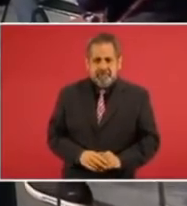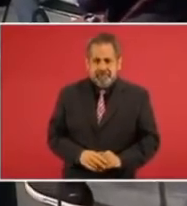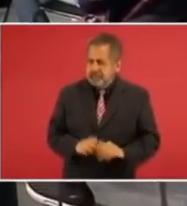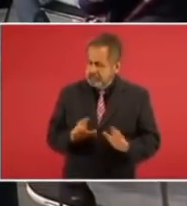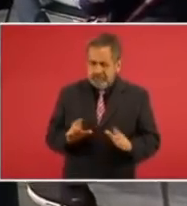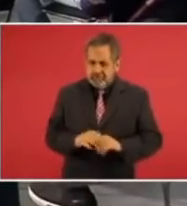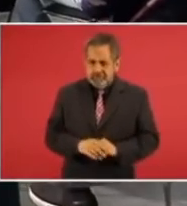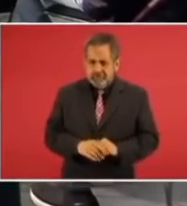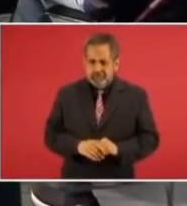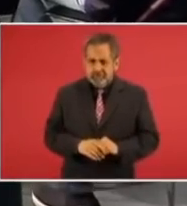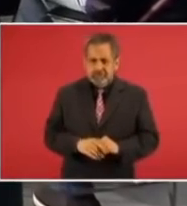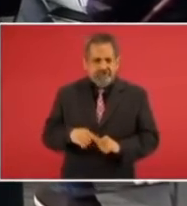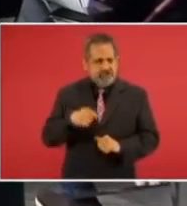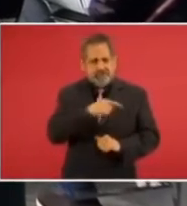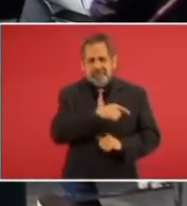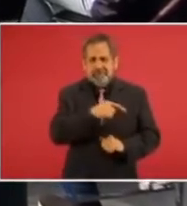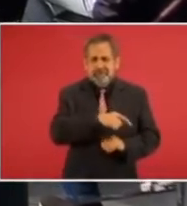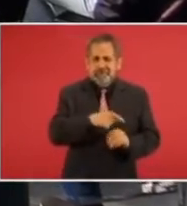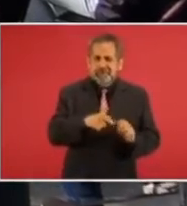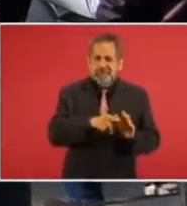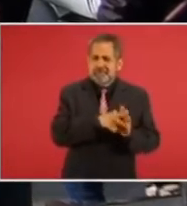esa fonda no tiene